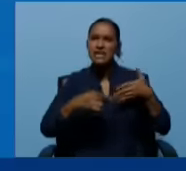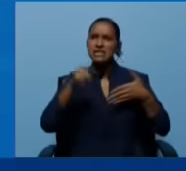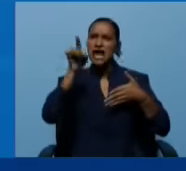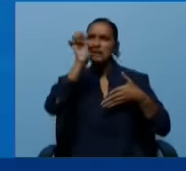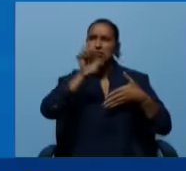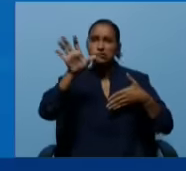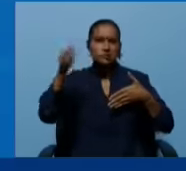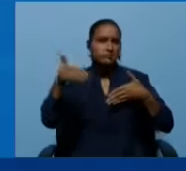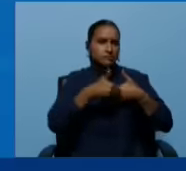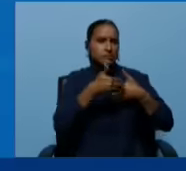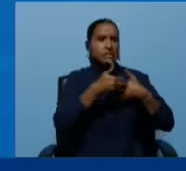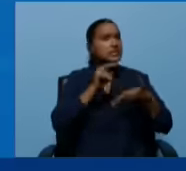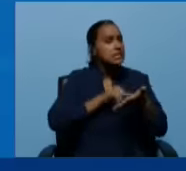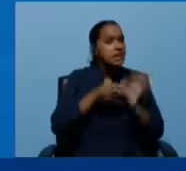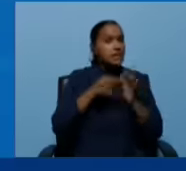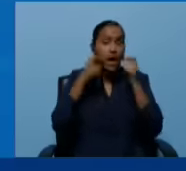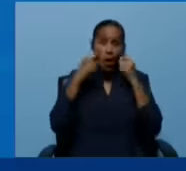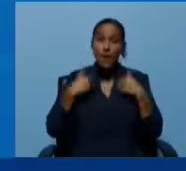Humanismo,